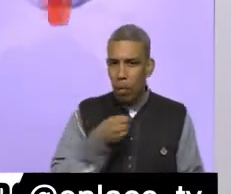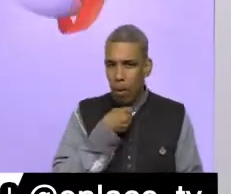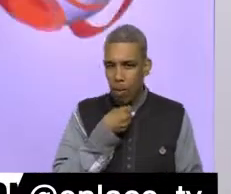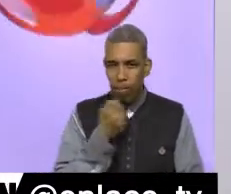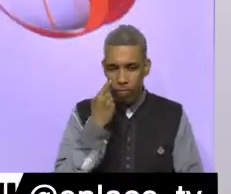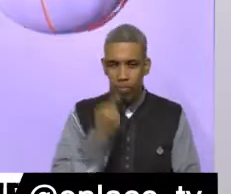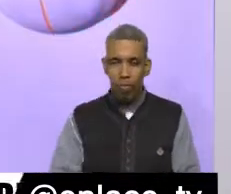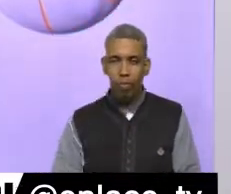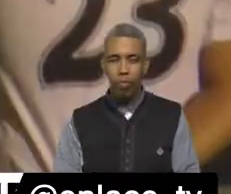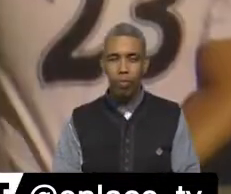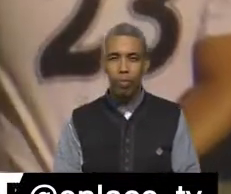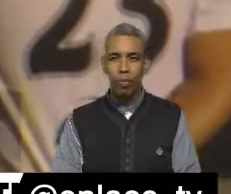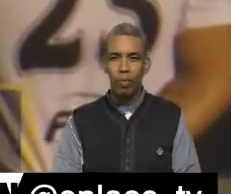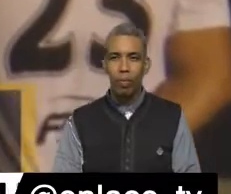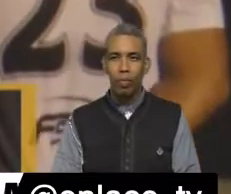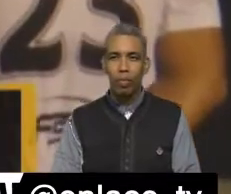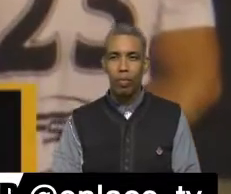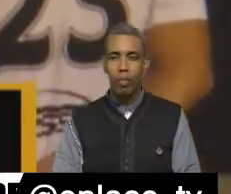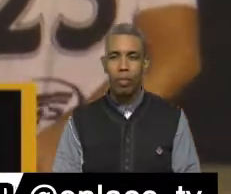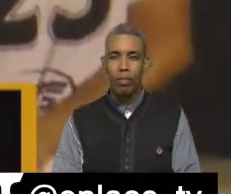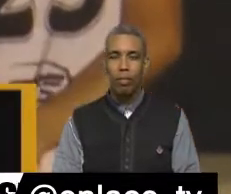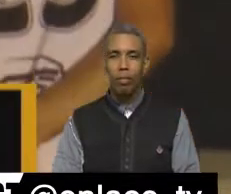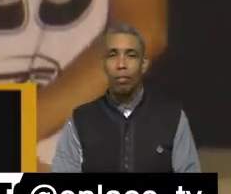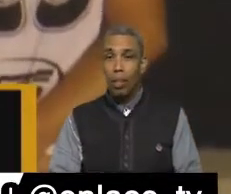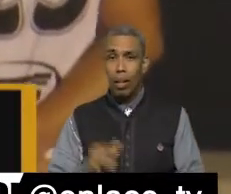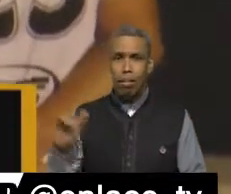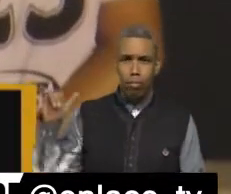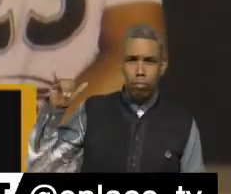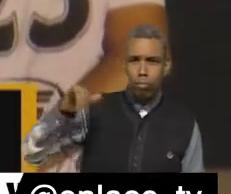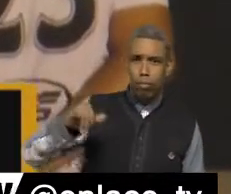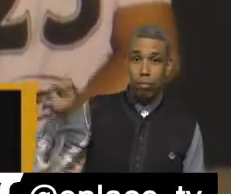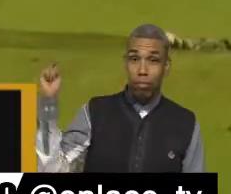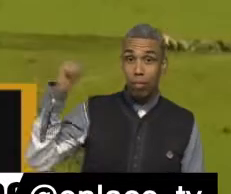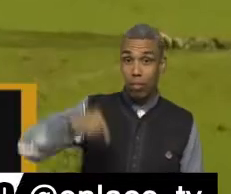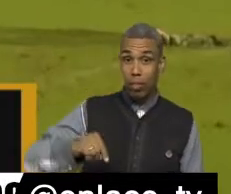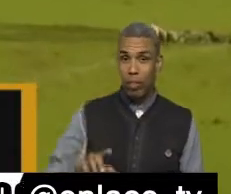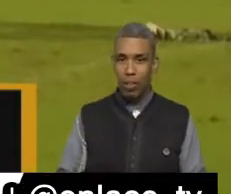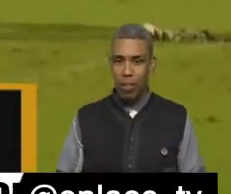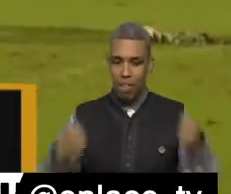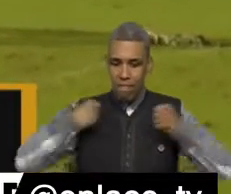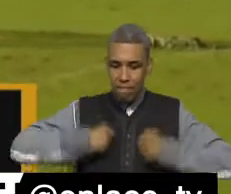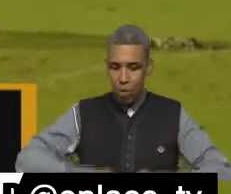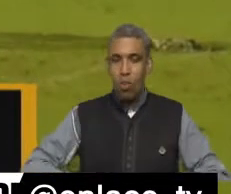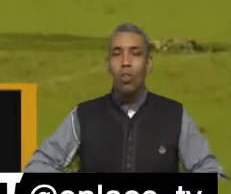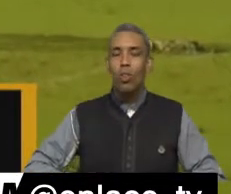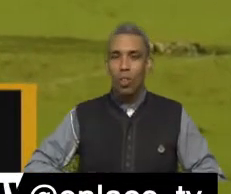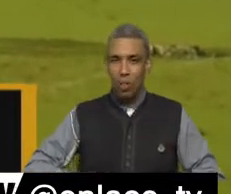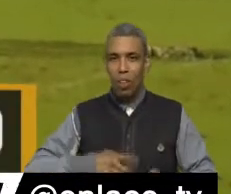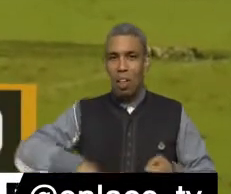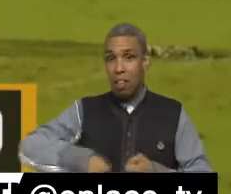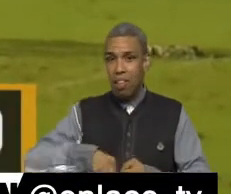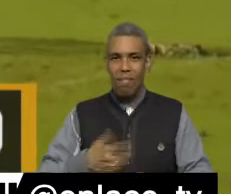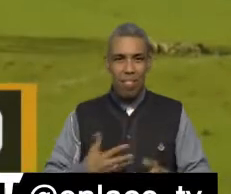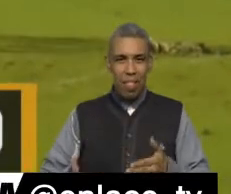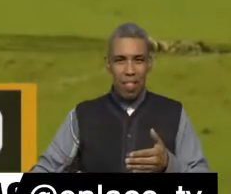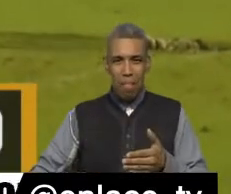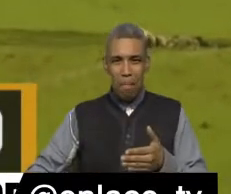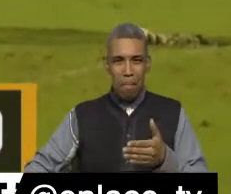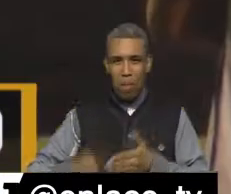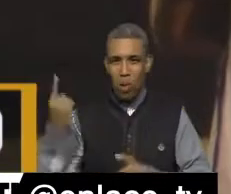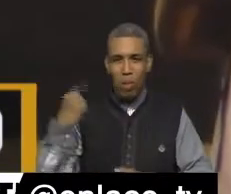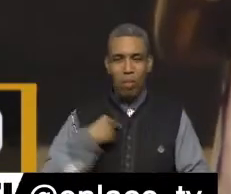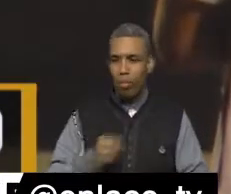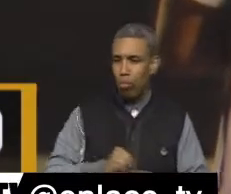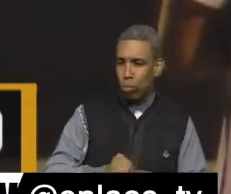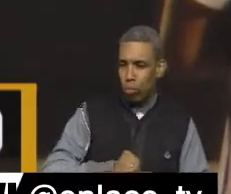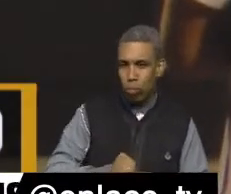amarilla. Una vez aterrizó a la ciudad, el técnico Juan Cruz Real se puso la camisa e inició trabajos con los jugadores de la Alianza Petrolera. El